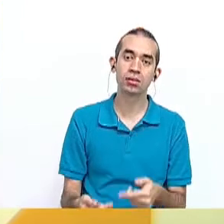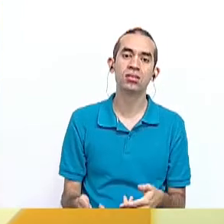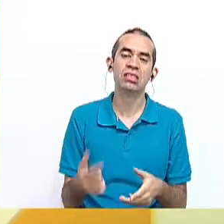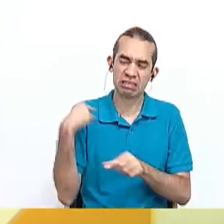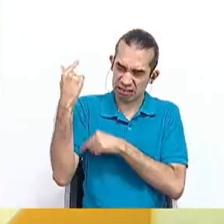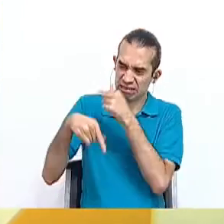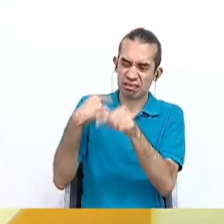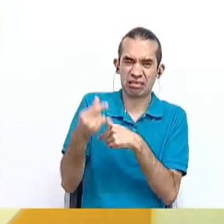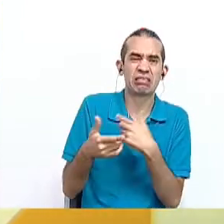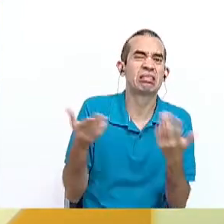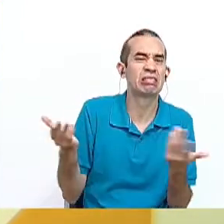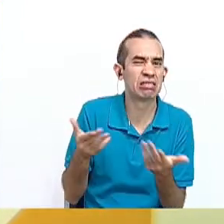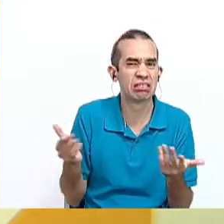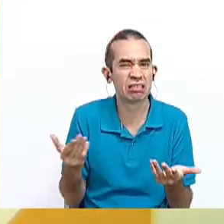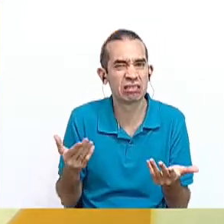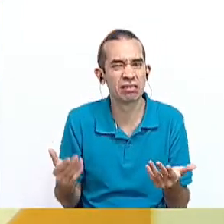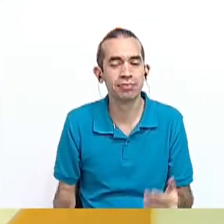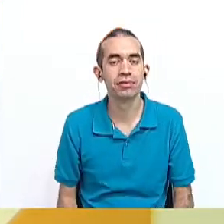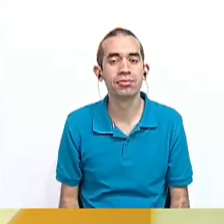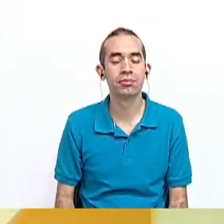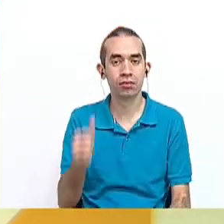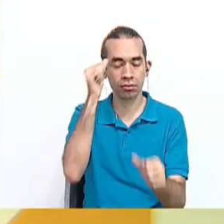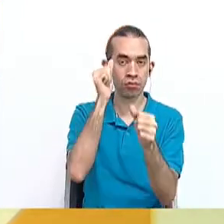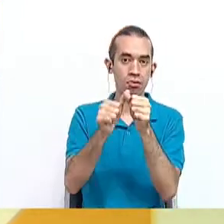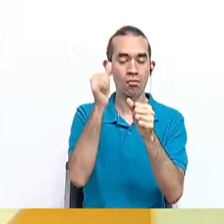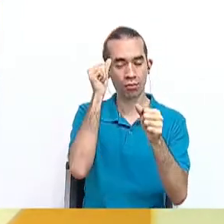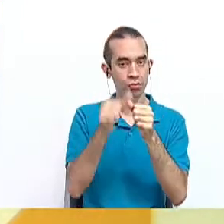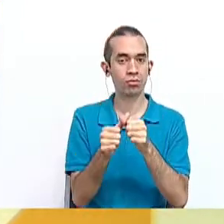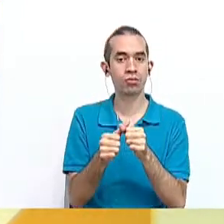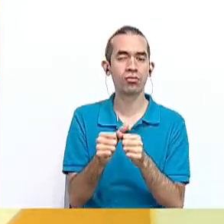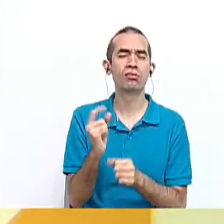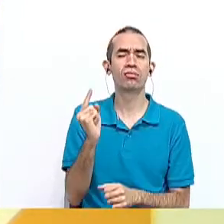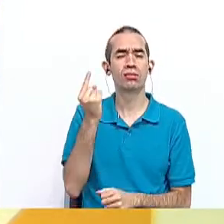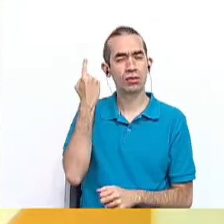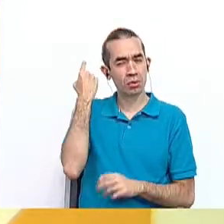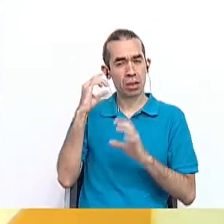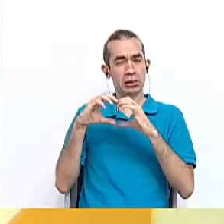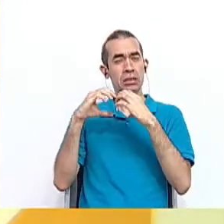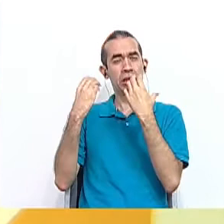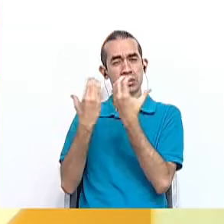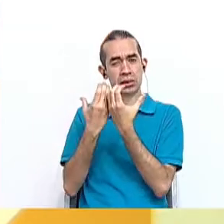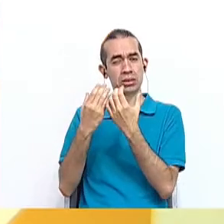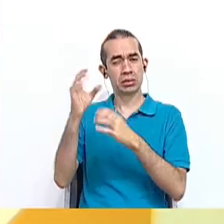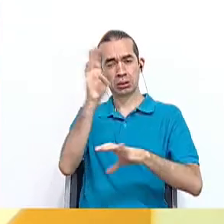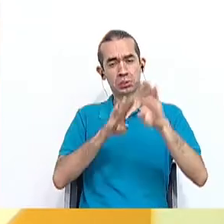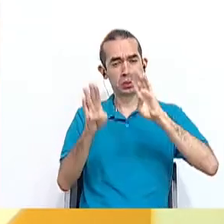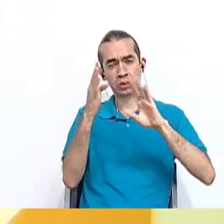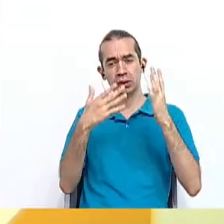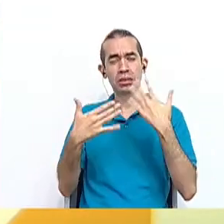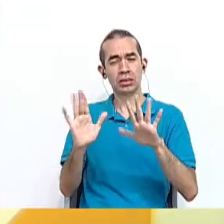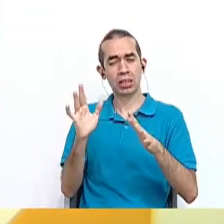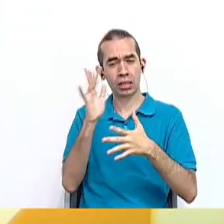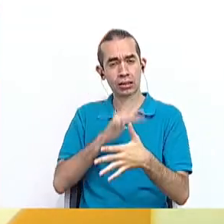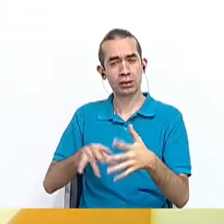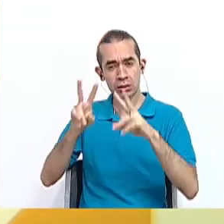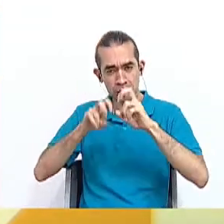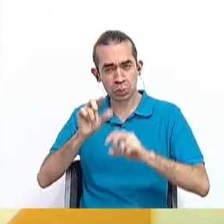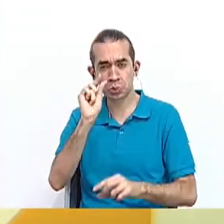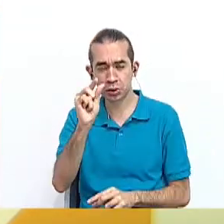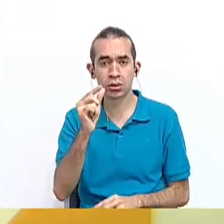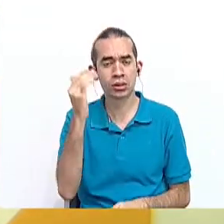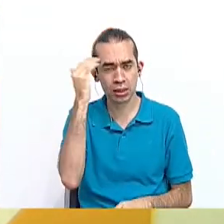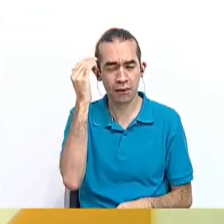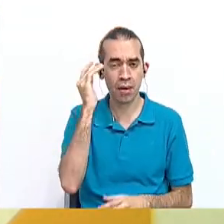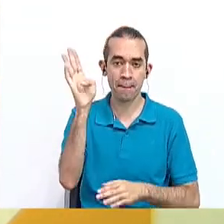la genética? Bueno, recuerden que en las primeras clases de biología analizamos un poquito de ella. Sabíamos